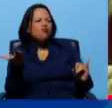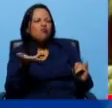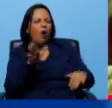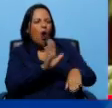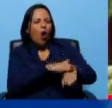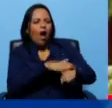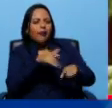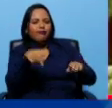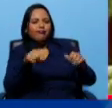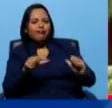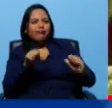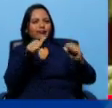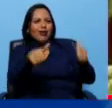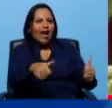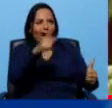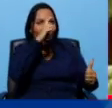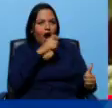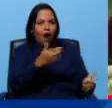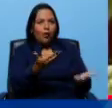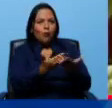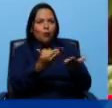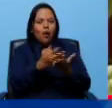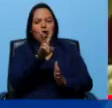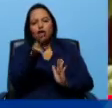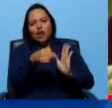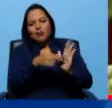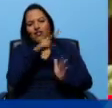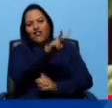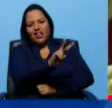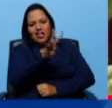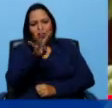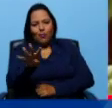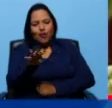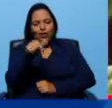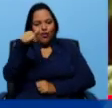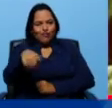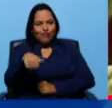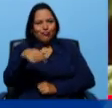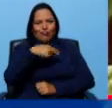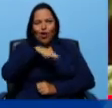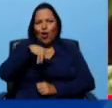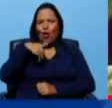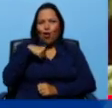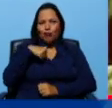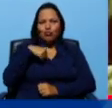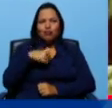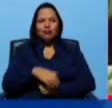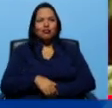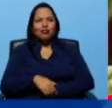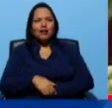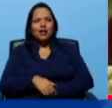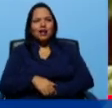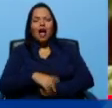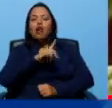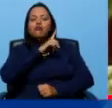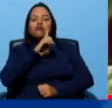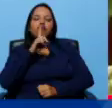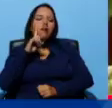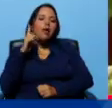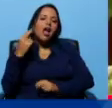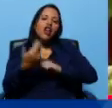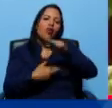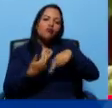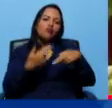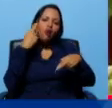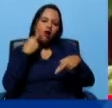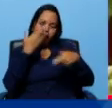en el inicio de este año escolar 2024 estamos nosotros, en nombre de la Revolución Bolivariana, en